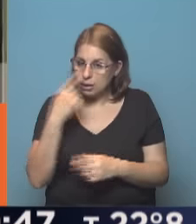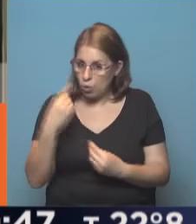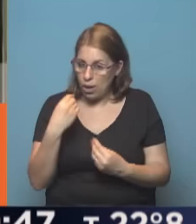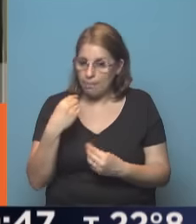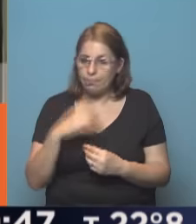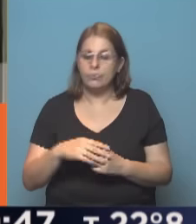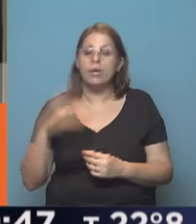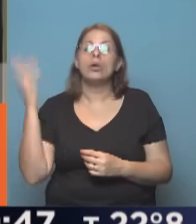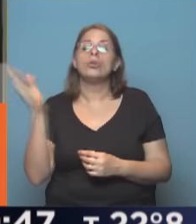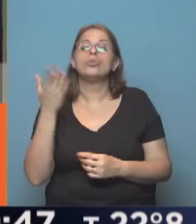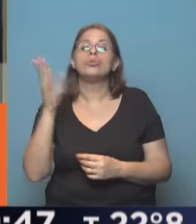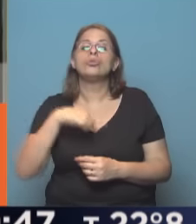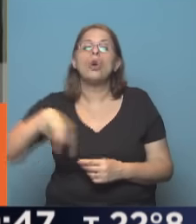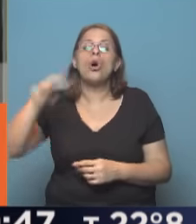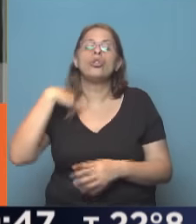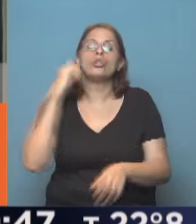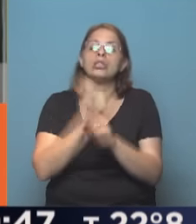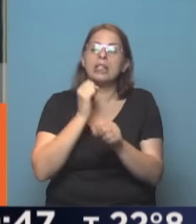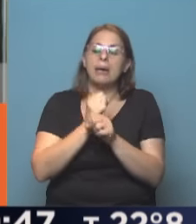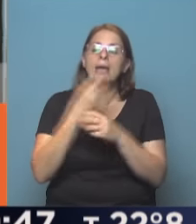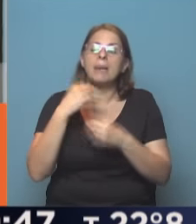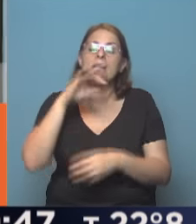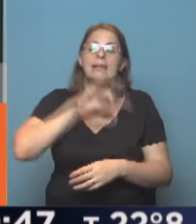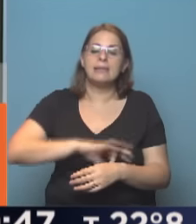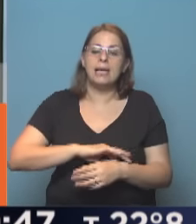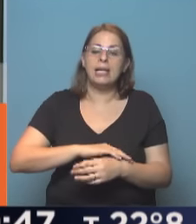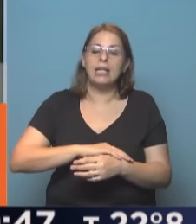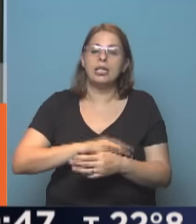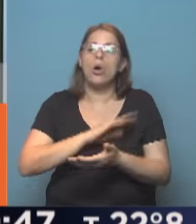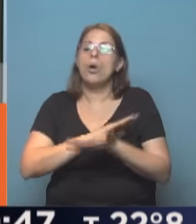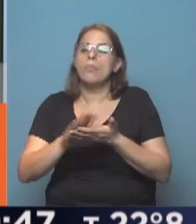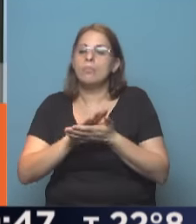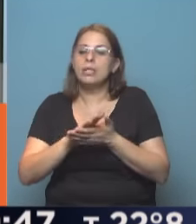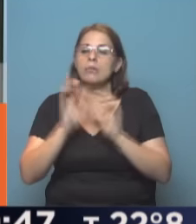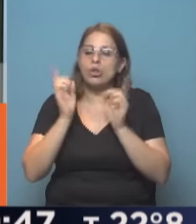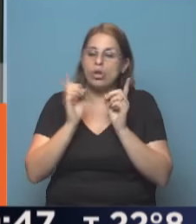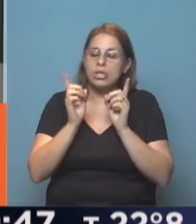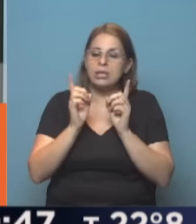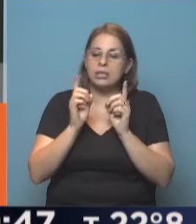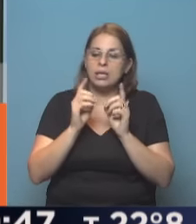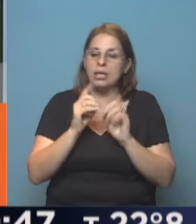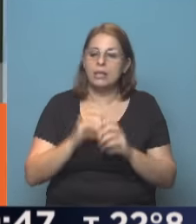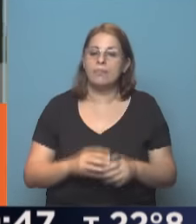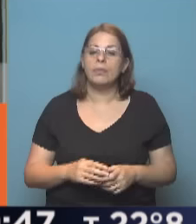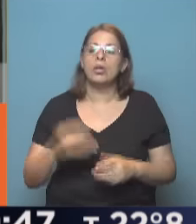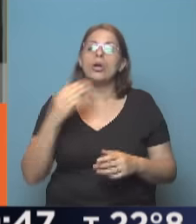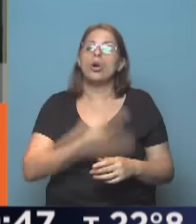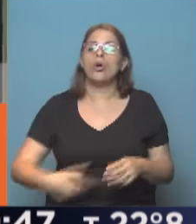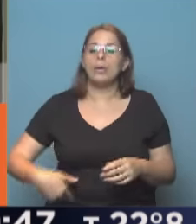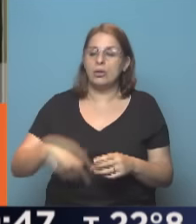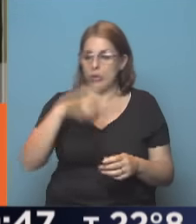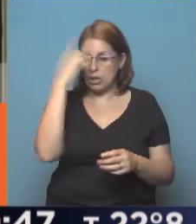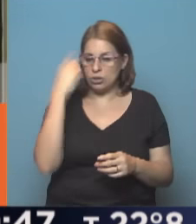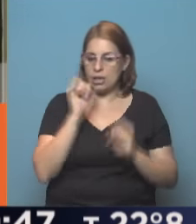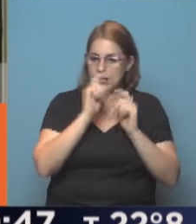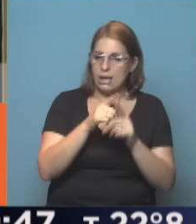nosotros hemos trabajado para automatizar el salario mínimo docente, que es el salario que maneja el Gobierno Nacional, y esto